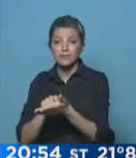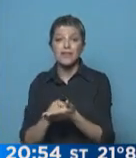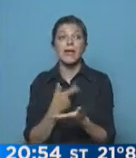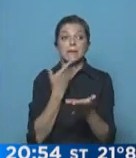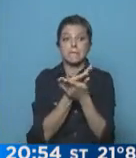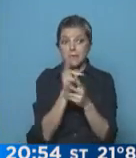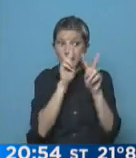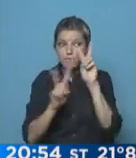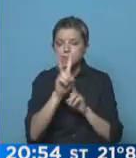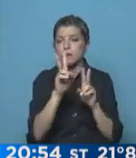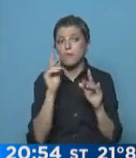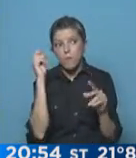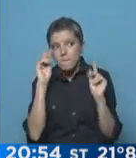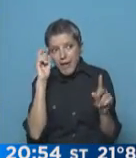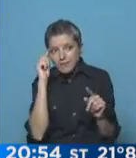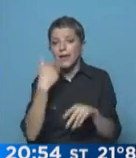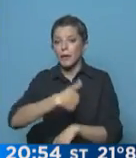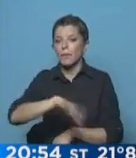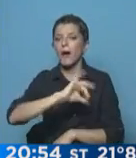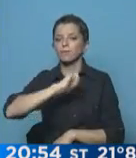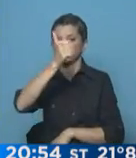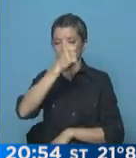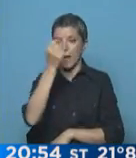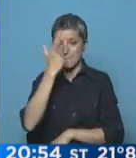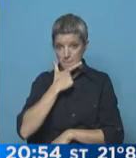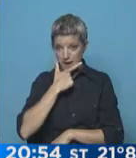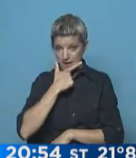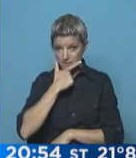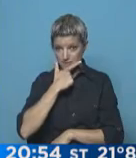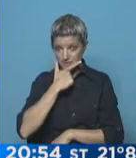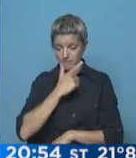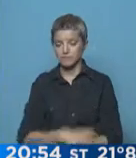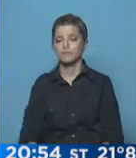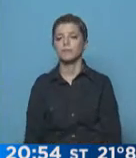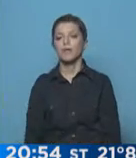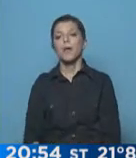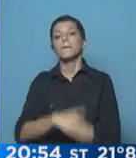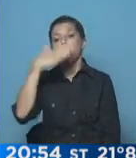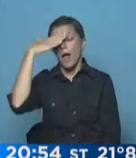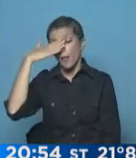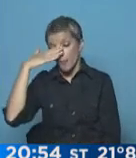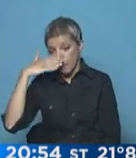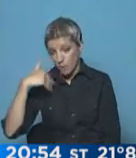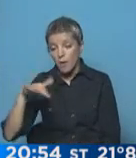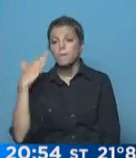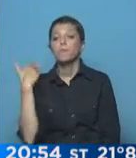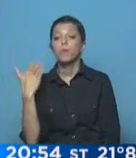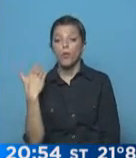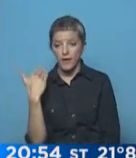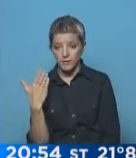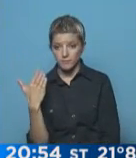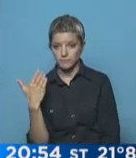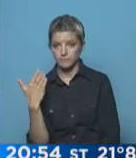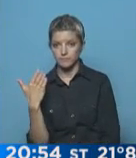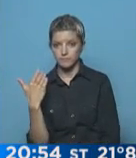macri en la argentina el 22 para después tener según ellos también una influencia o un